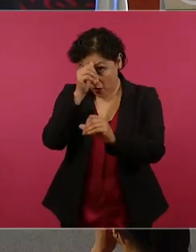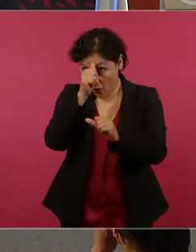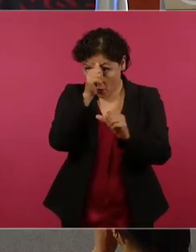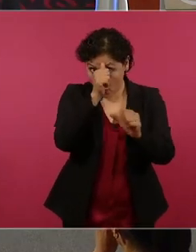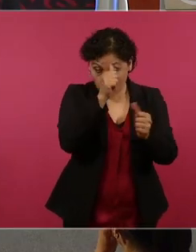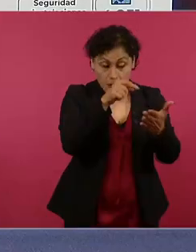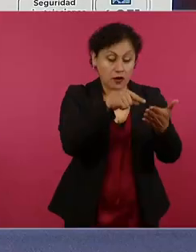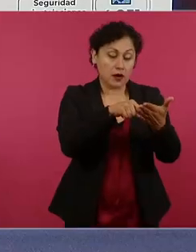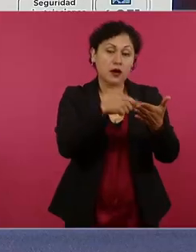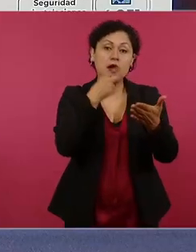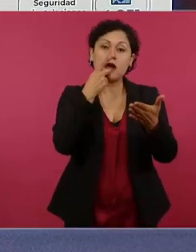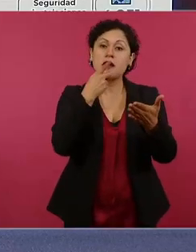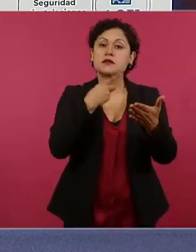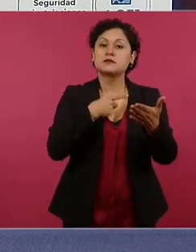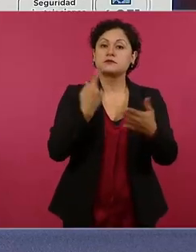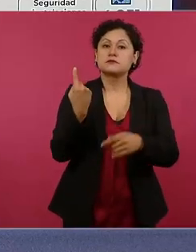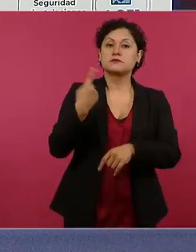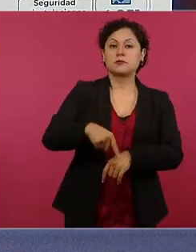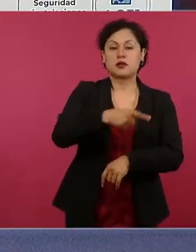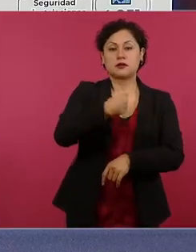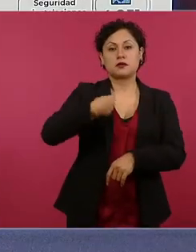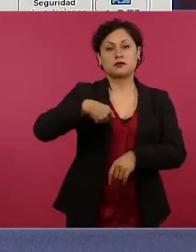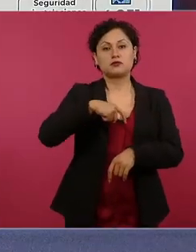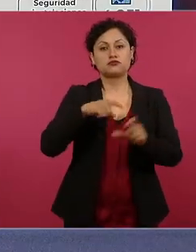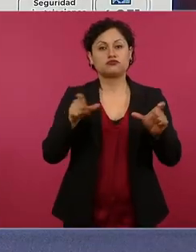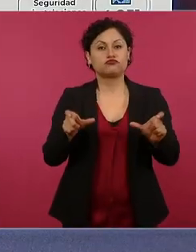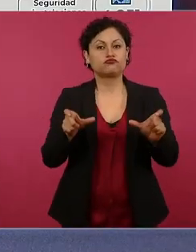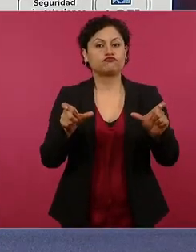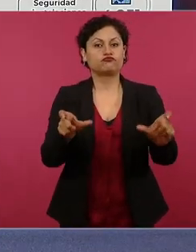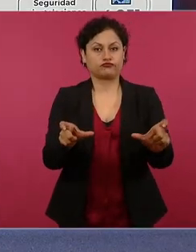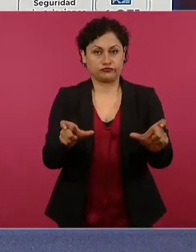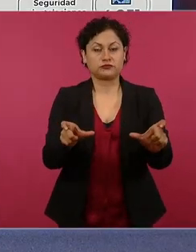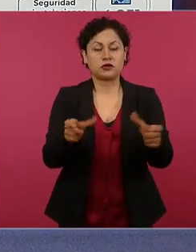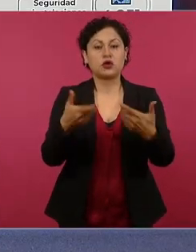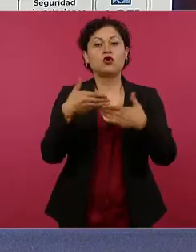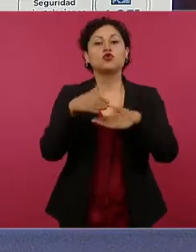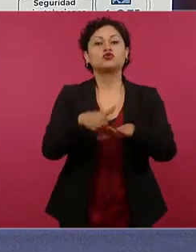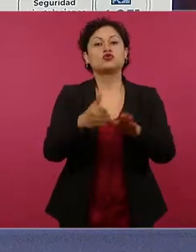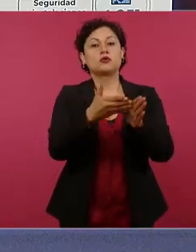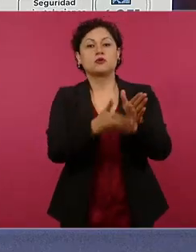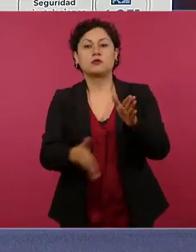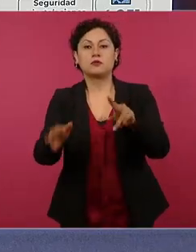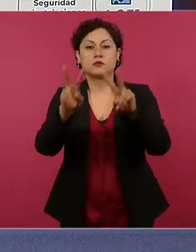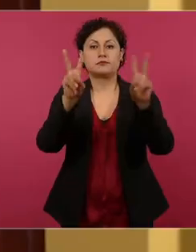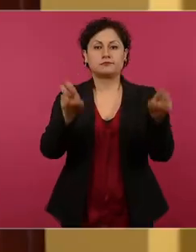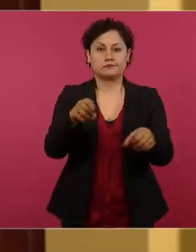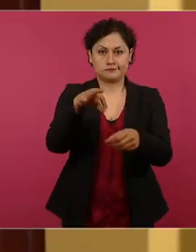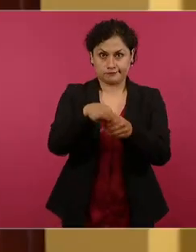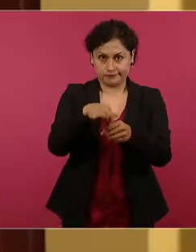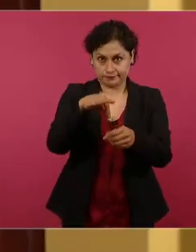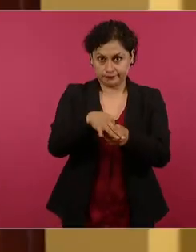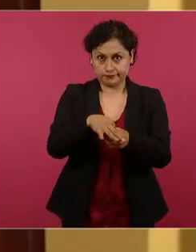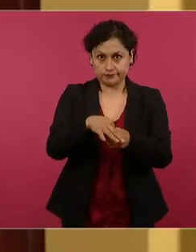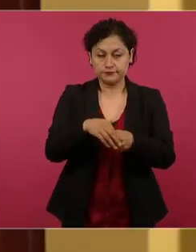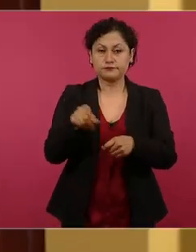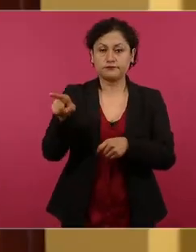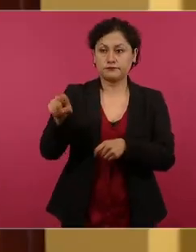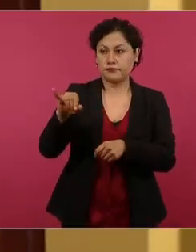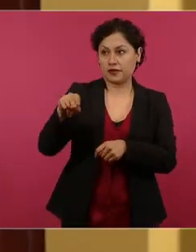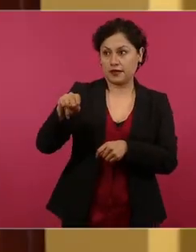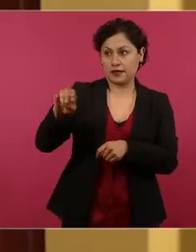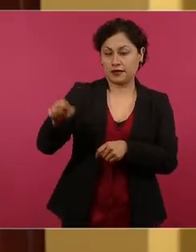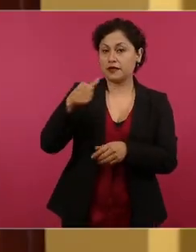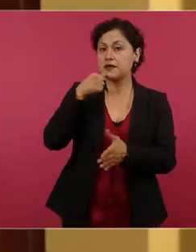proporcionara seguridad en todo lo que tienen que desarrollar del proceso electoral, esta petición fue hecha